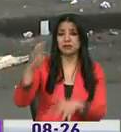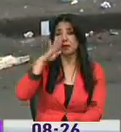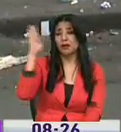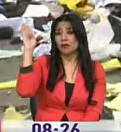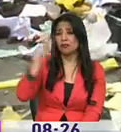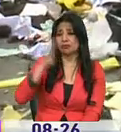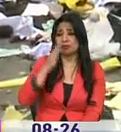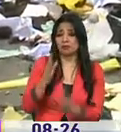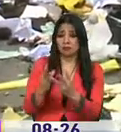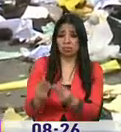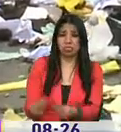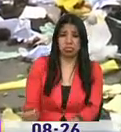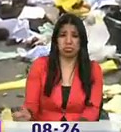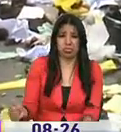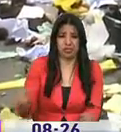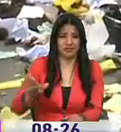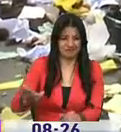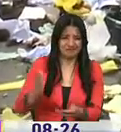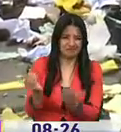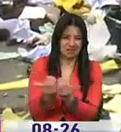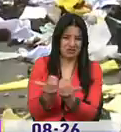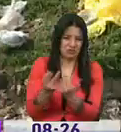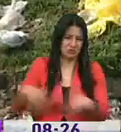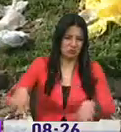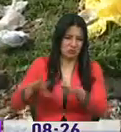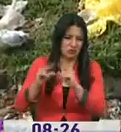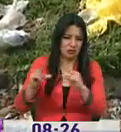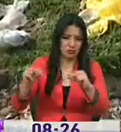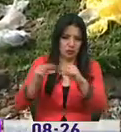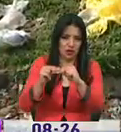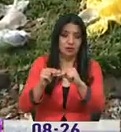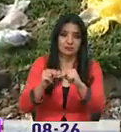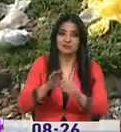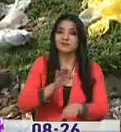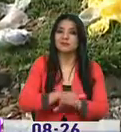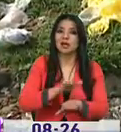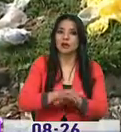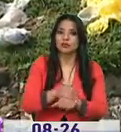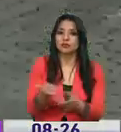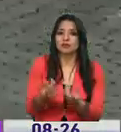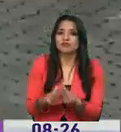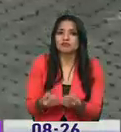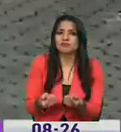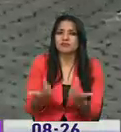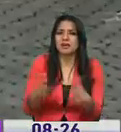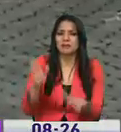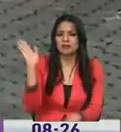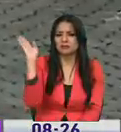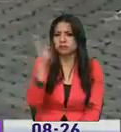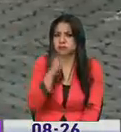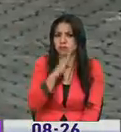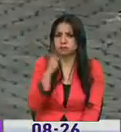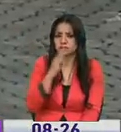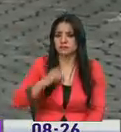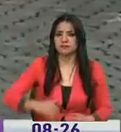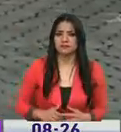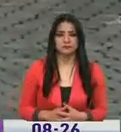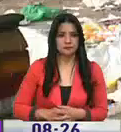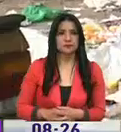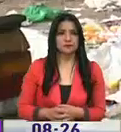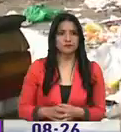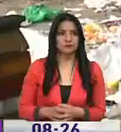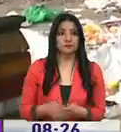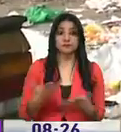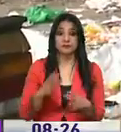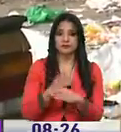de líquidos provenientes de los desperdicios, los cuales serían producto de la pronta descomposición de residuos orgánicos. De acuerdo a cifras de